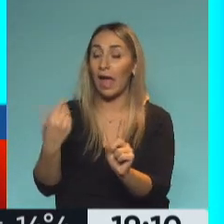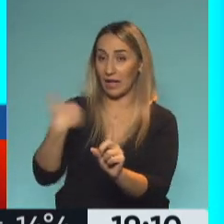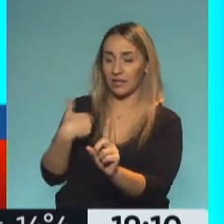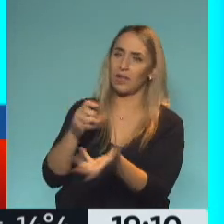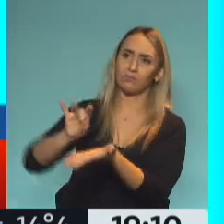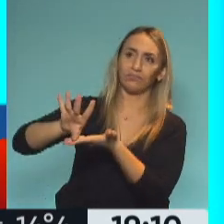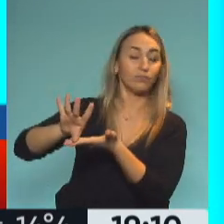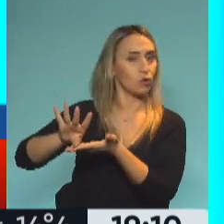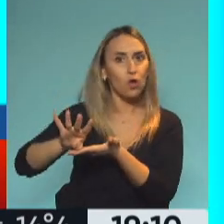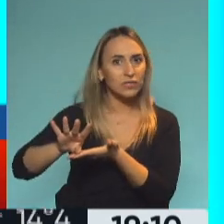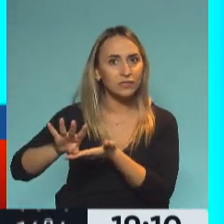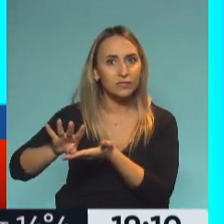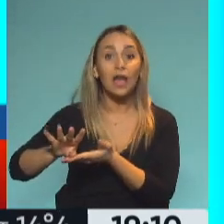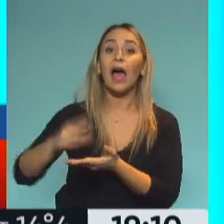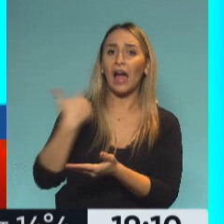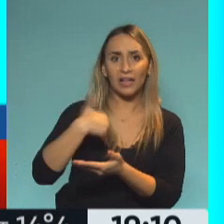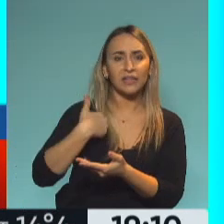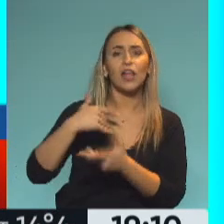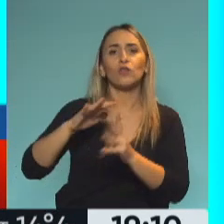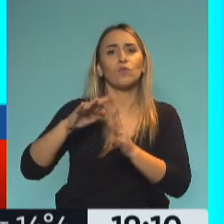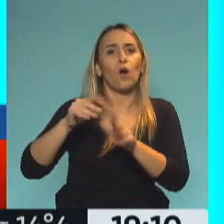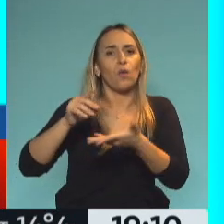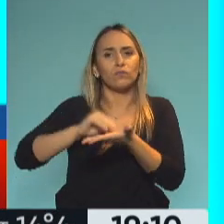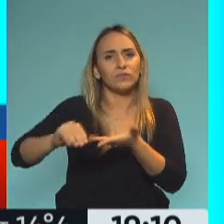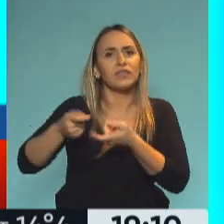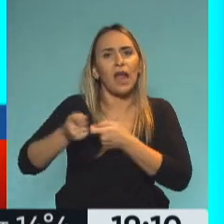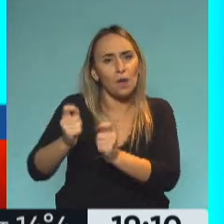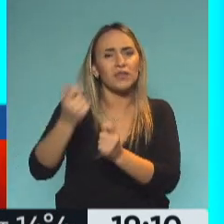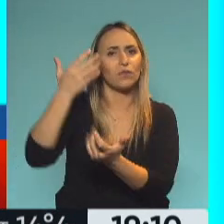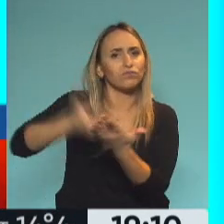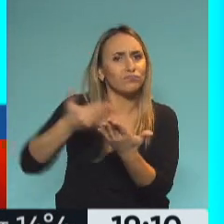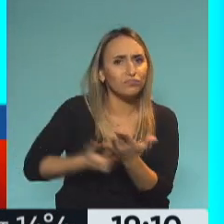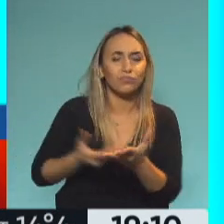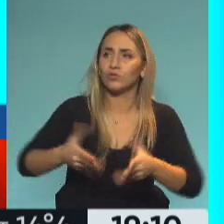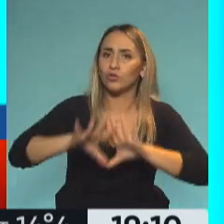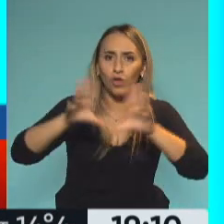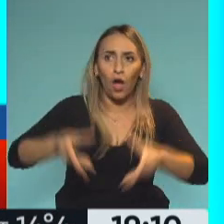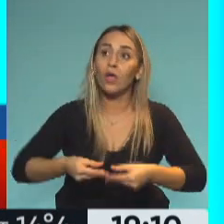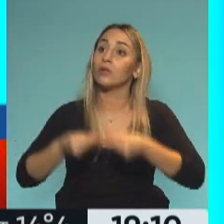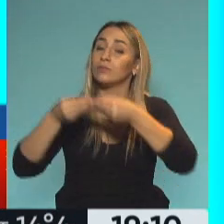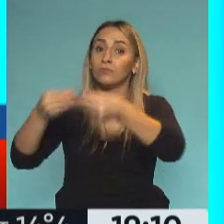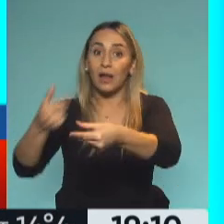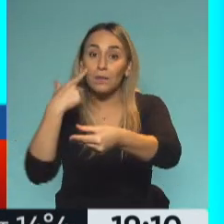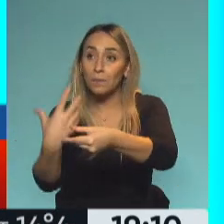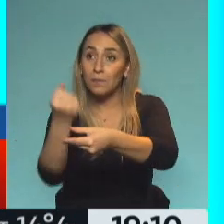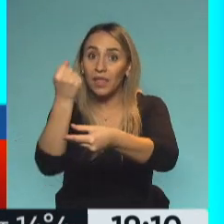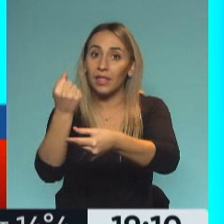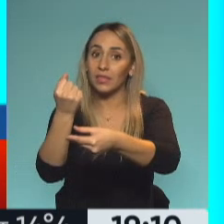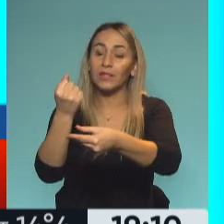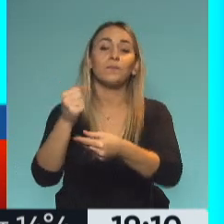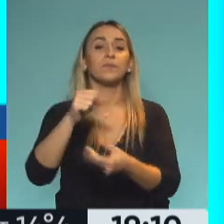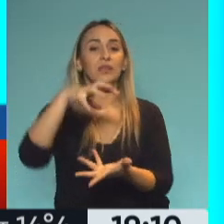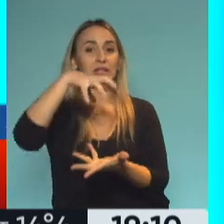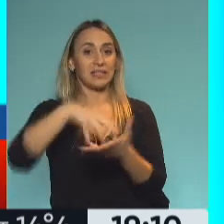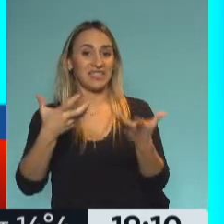así. La Argentina hizo el proceso administrativo para tratar de adquirir vacunas Pfizer a través del mecanismo COVAX. Argentina hizo ese proceso, COVAX le dijo,